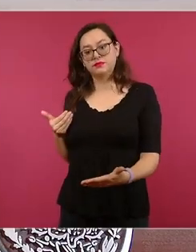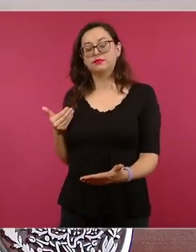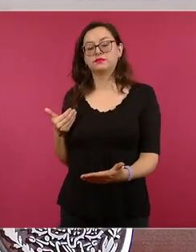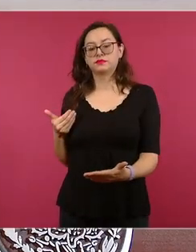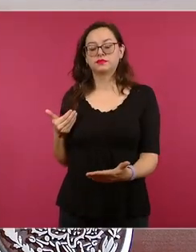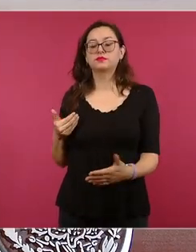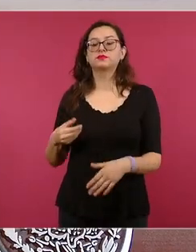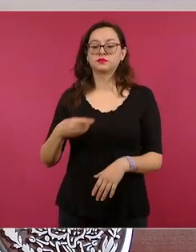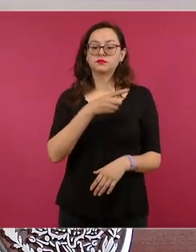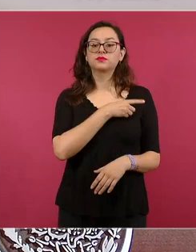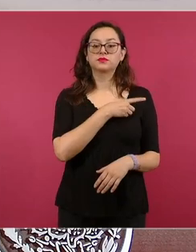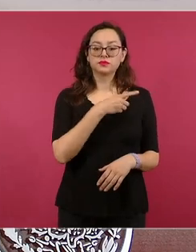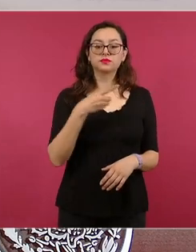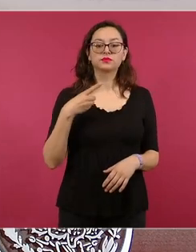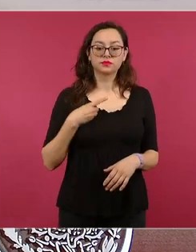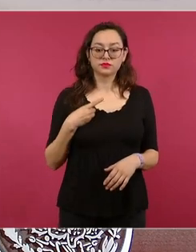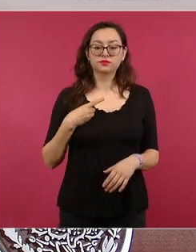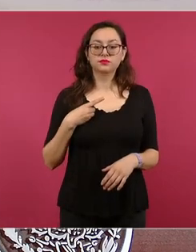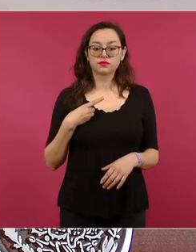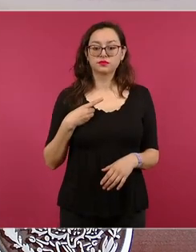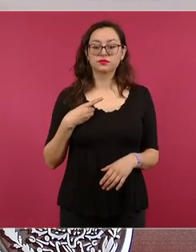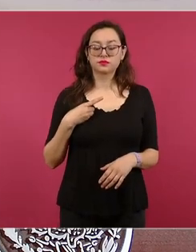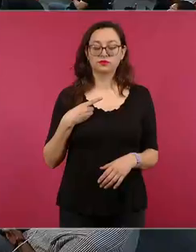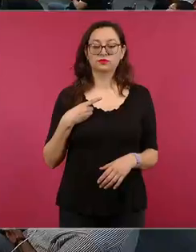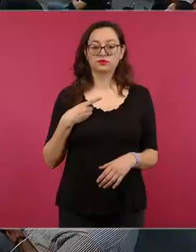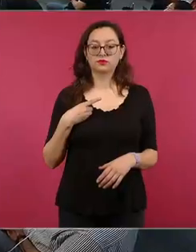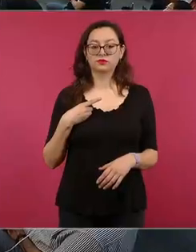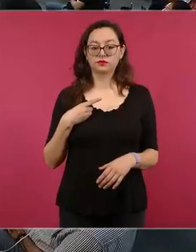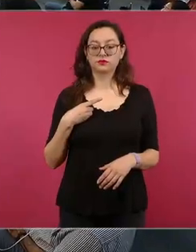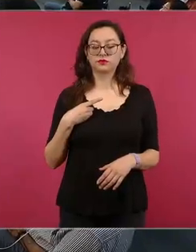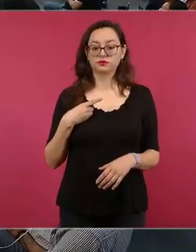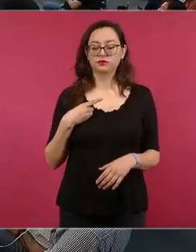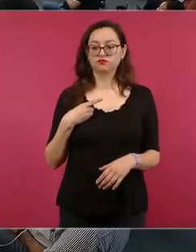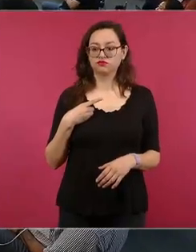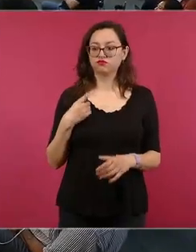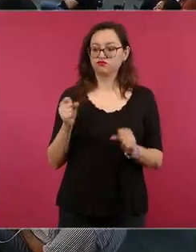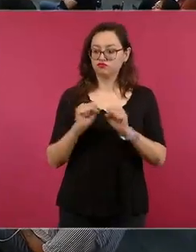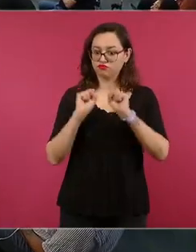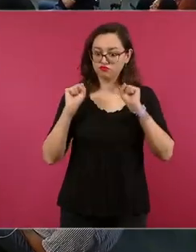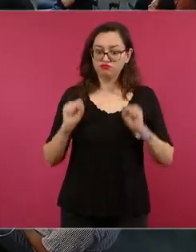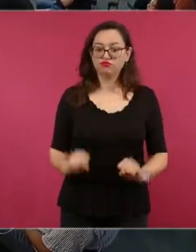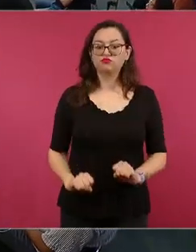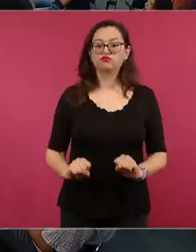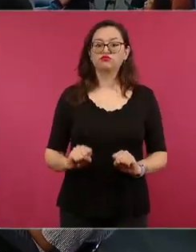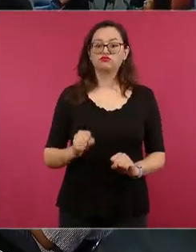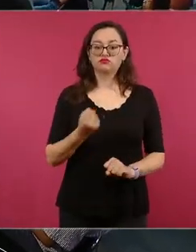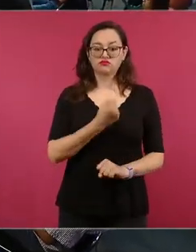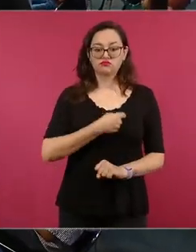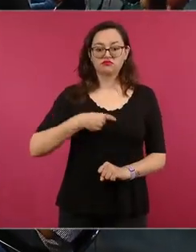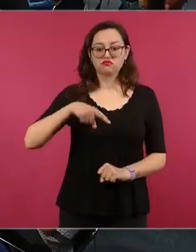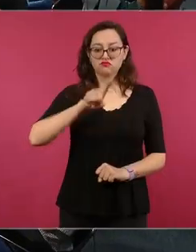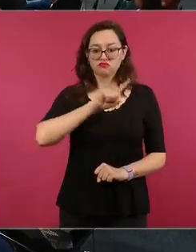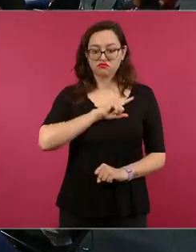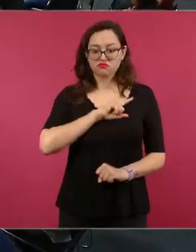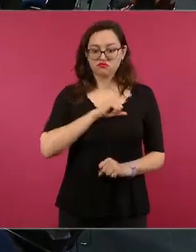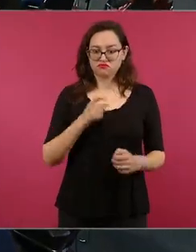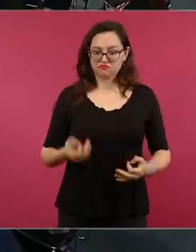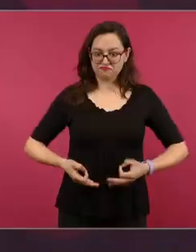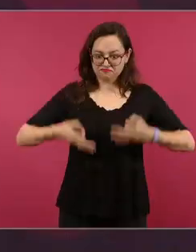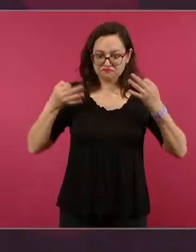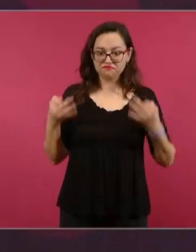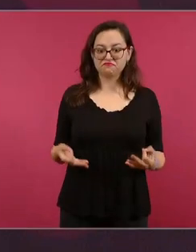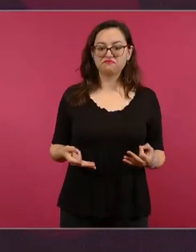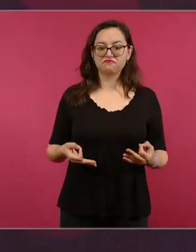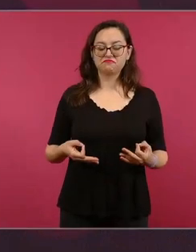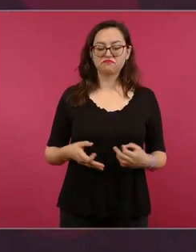nuestro mandato, vamos a dejar un sistema de salud pública de primera.